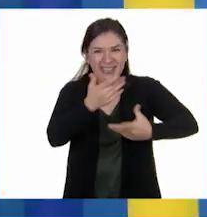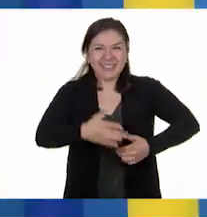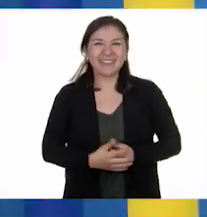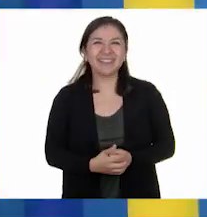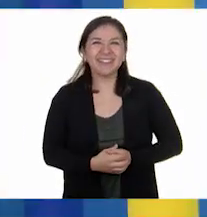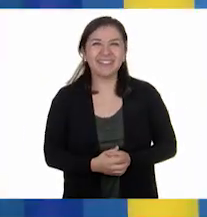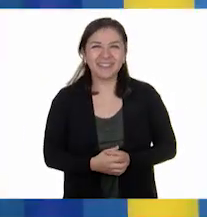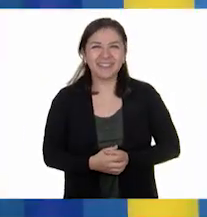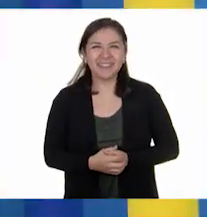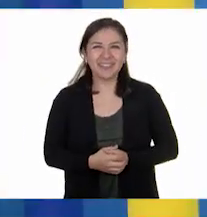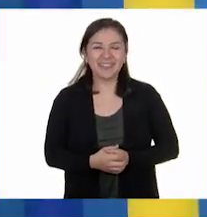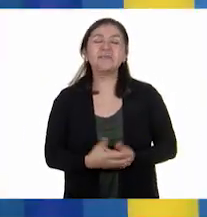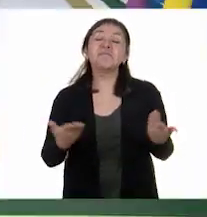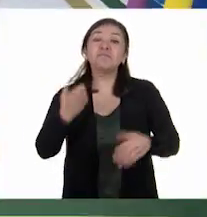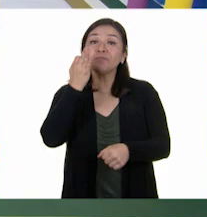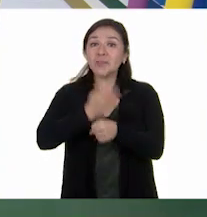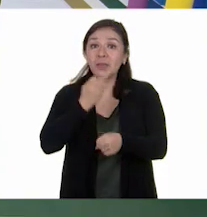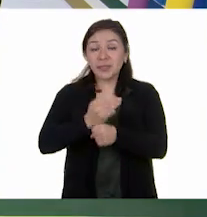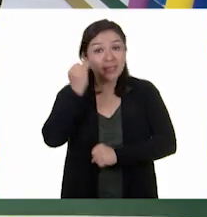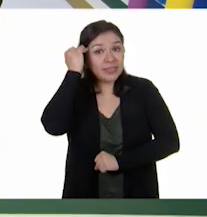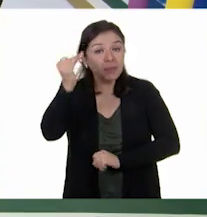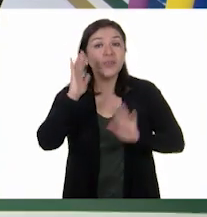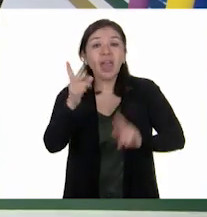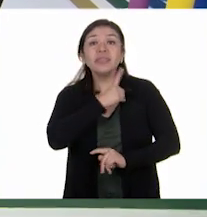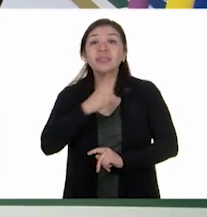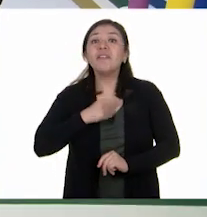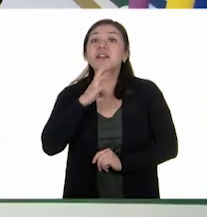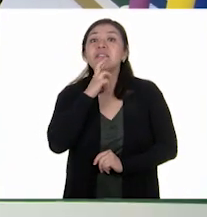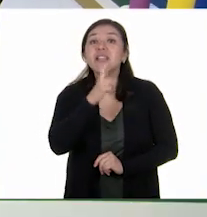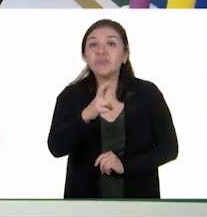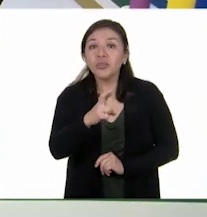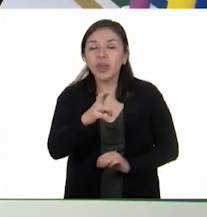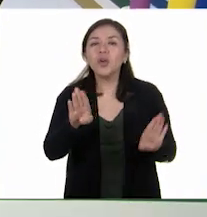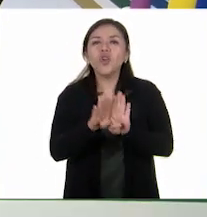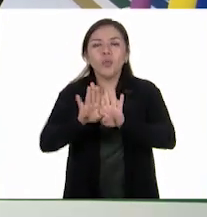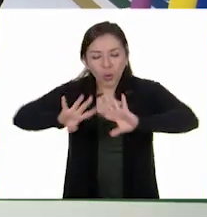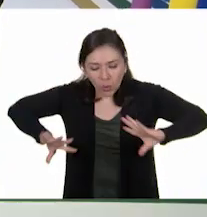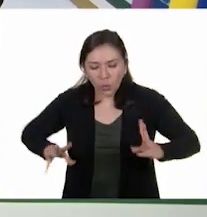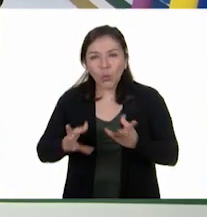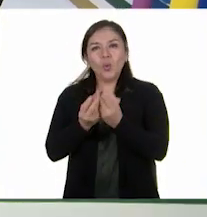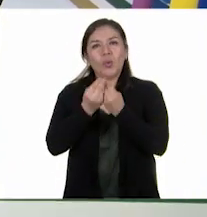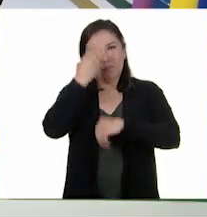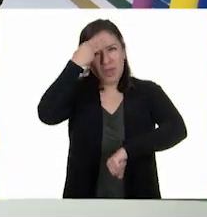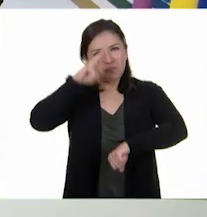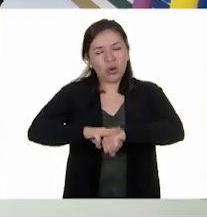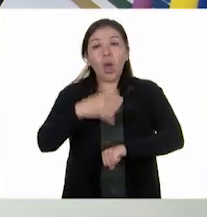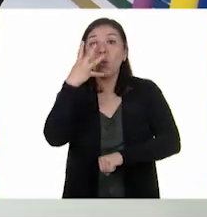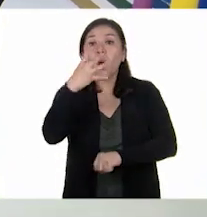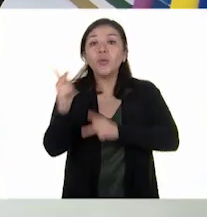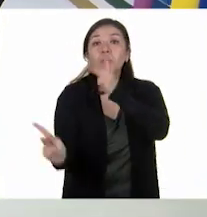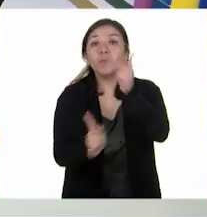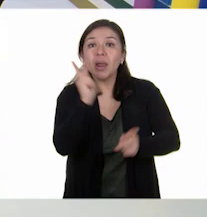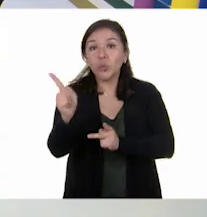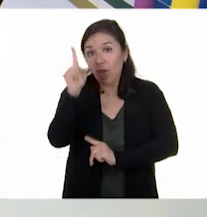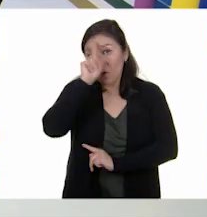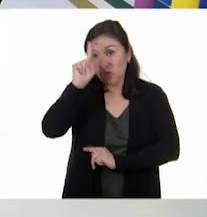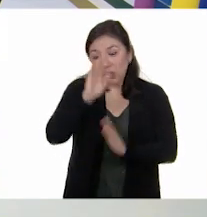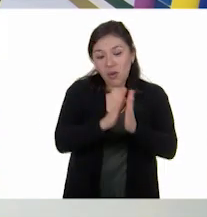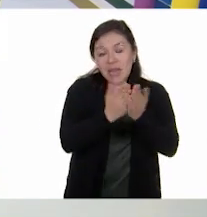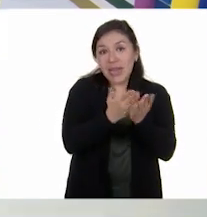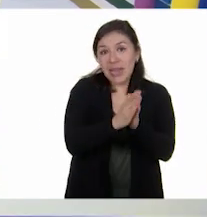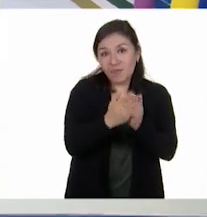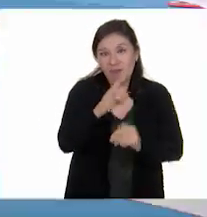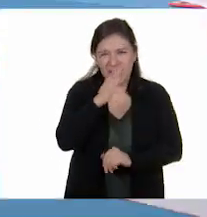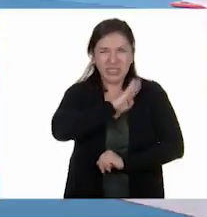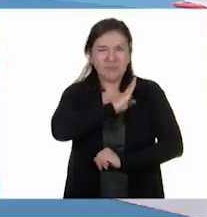Gaby. Bueno, pues llegó el momento de responder a manera de recapitulación las 4 preguntas que nos sugiere nuestro libro de texto